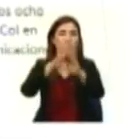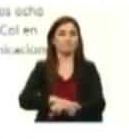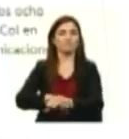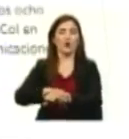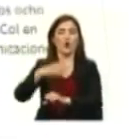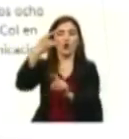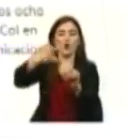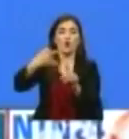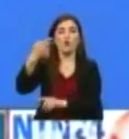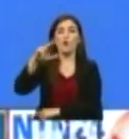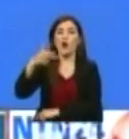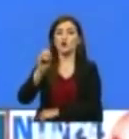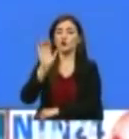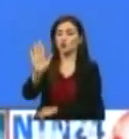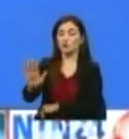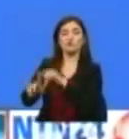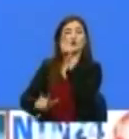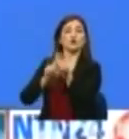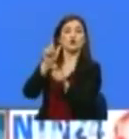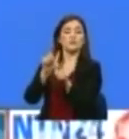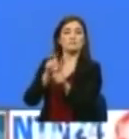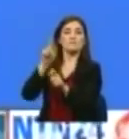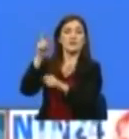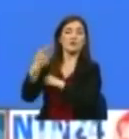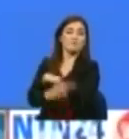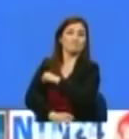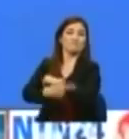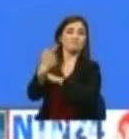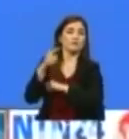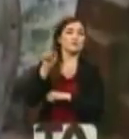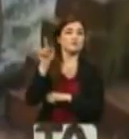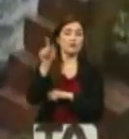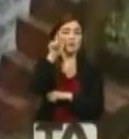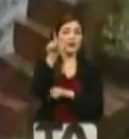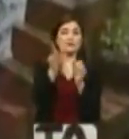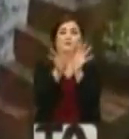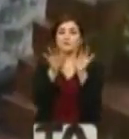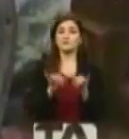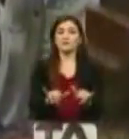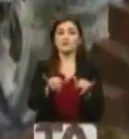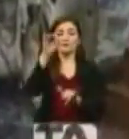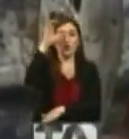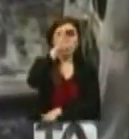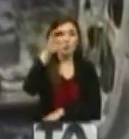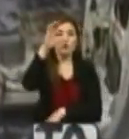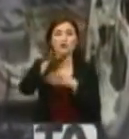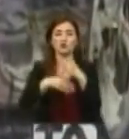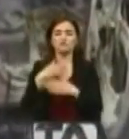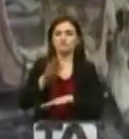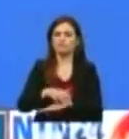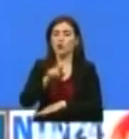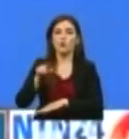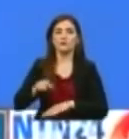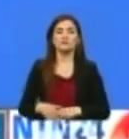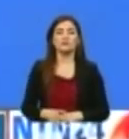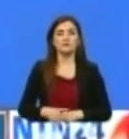y su gente pagarán. En una rueda de prensa, el fiscal general Néstor Humberto Martínez dijo que continuarán en la búsqueda de todos los responsables.